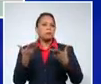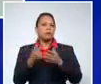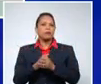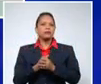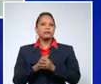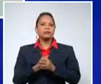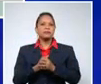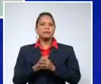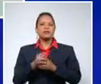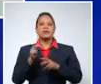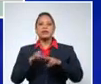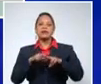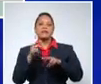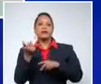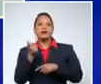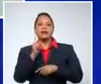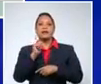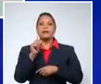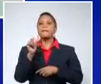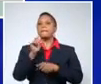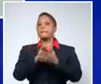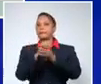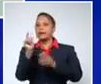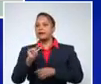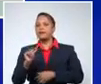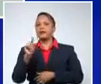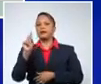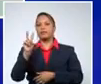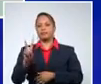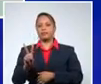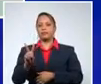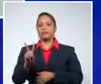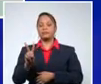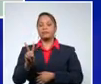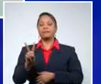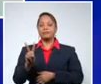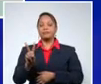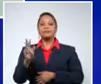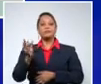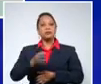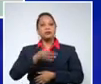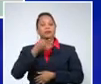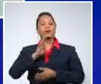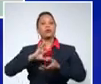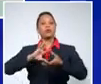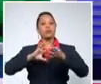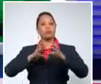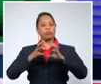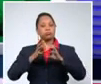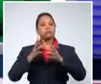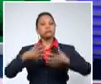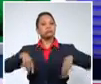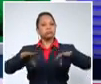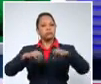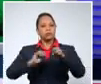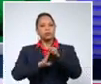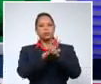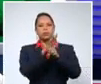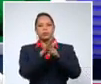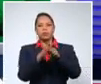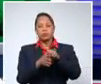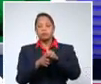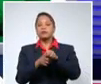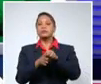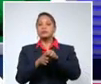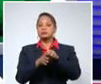10 y en Mayabeque 2. Eso nos habla de la complejidad epidemiológica que se enfrenta y